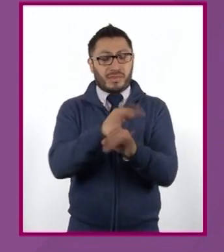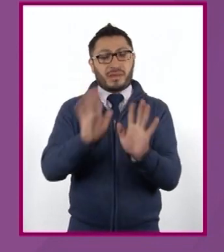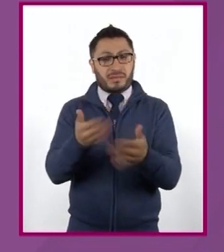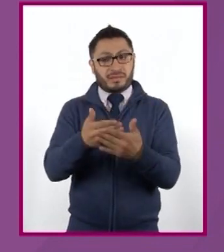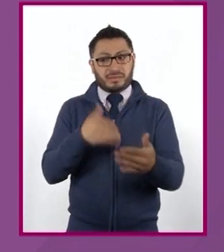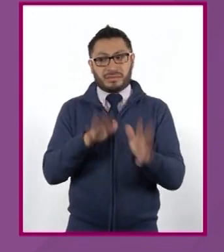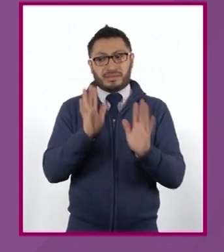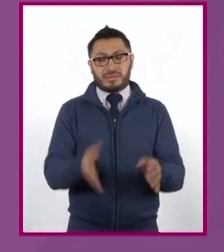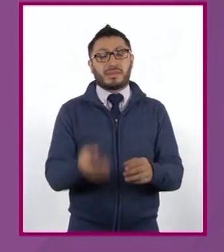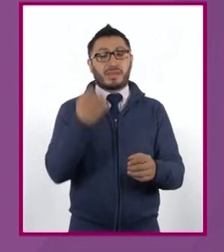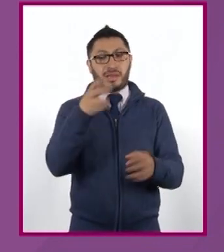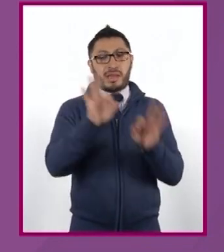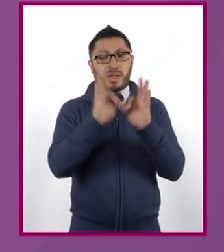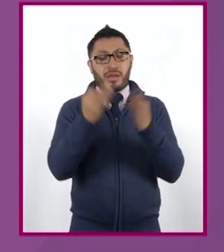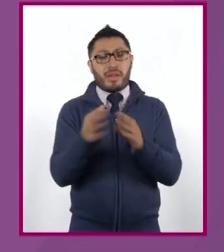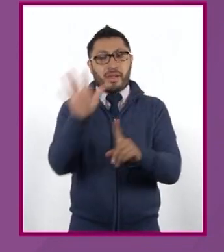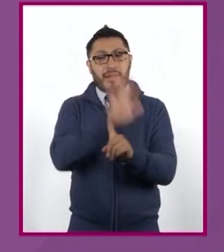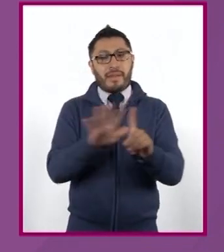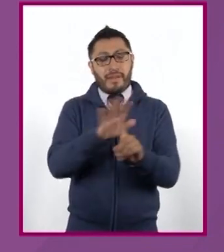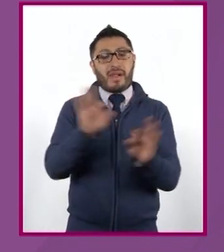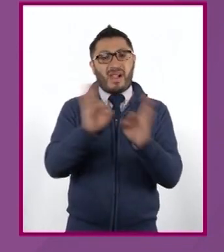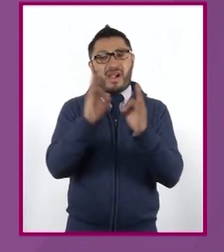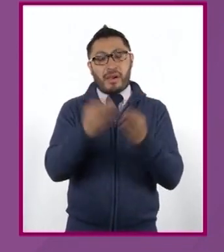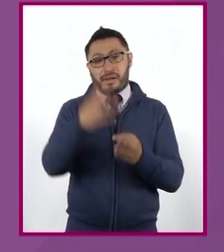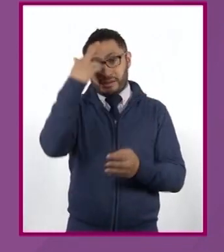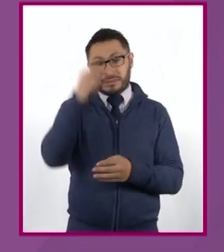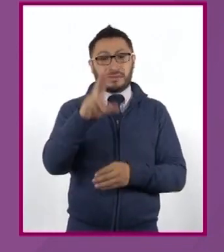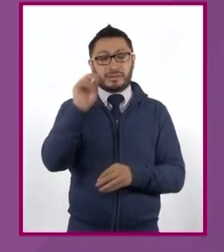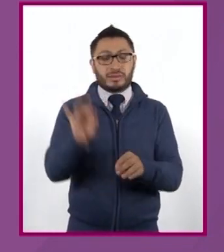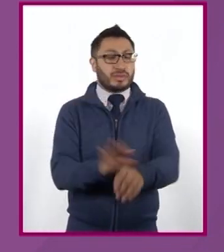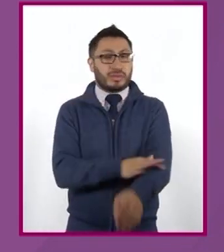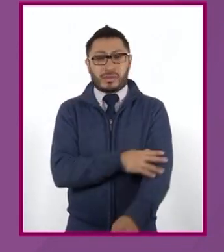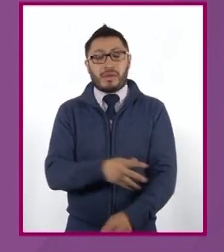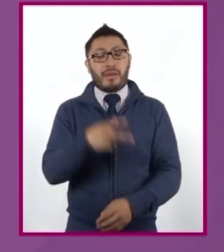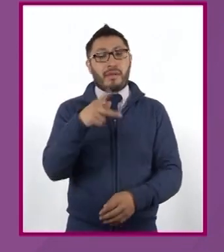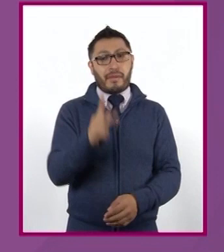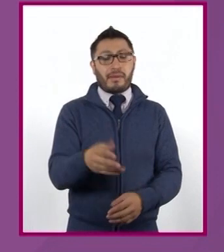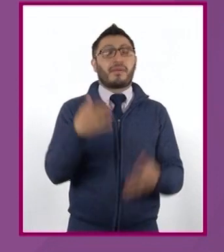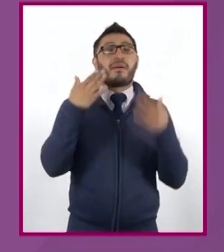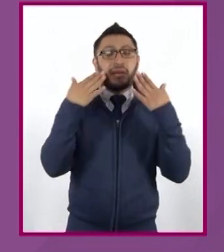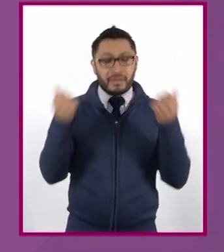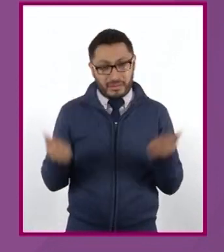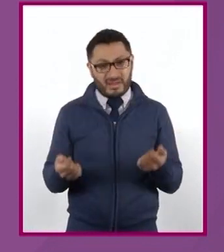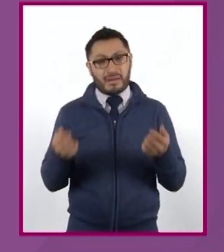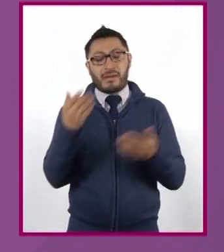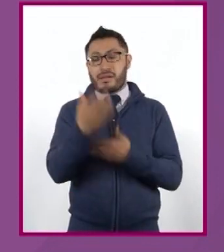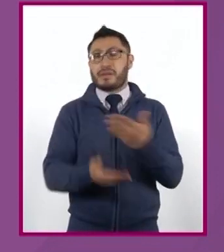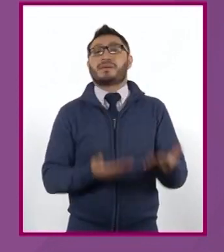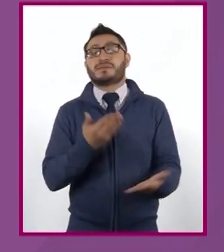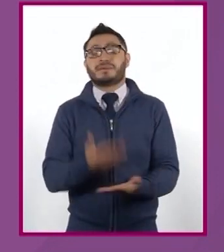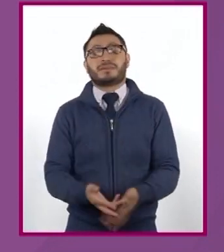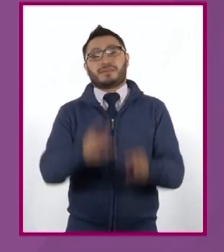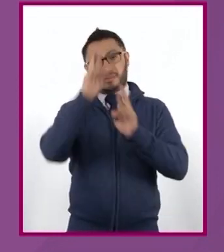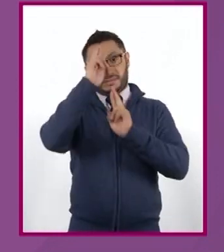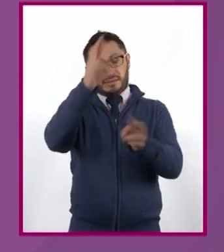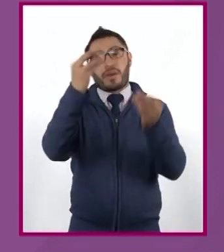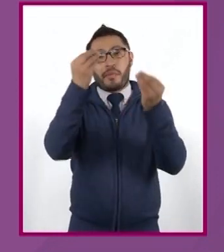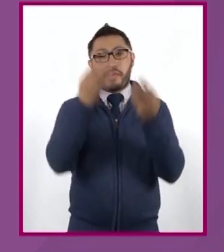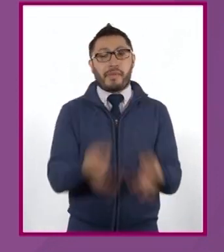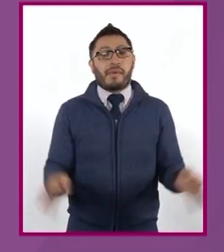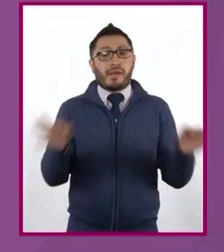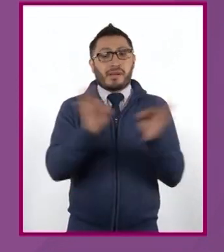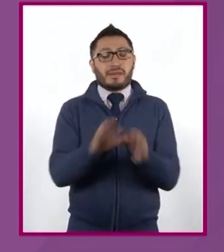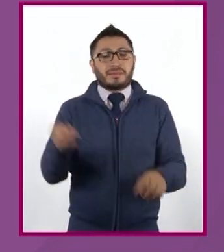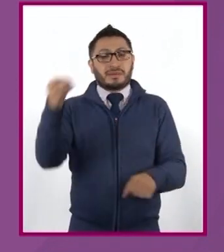estrategias, además, buscan convencer mediante la razón y no la emoción. No obstante, la amabilidad, la cortesía y el respeto son fundamentales